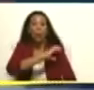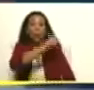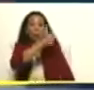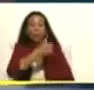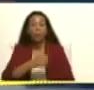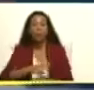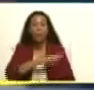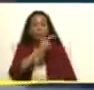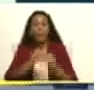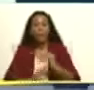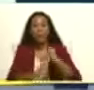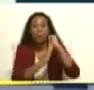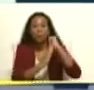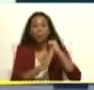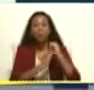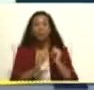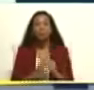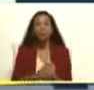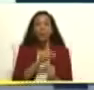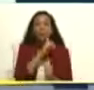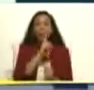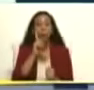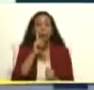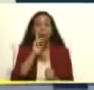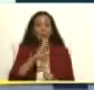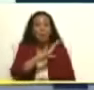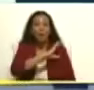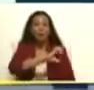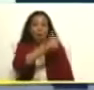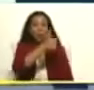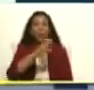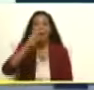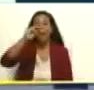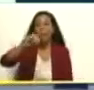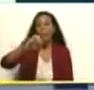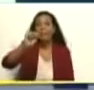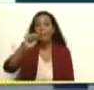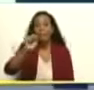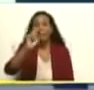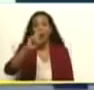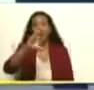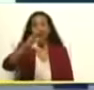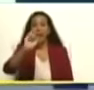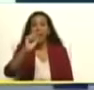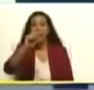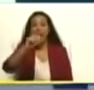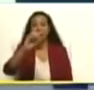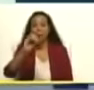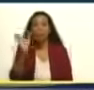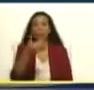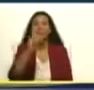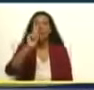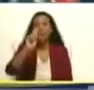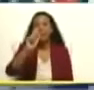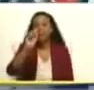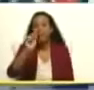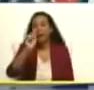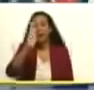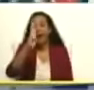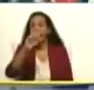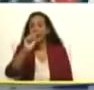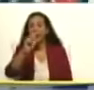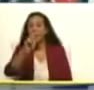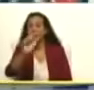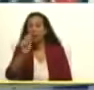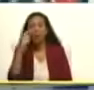Milicia Nacional Bolivariana, mayor general Marcano Tábata, para participar